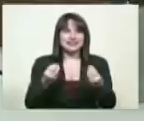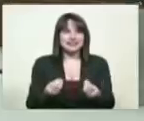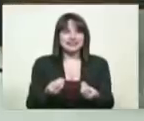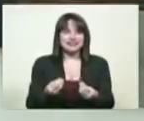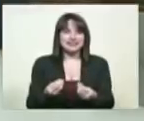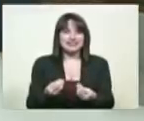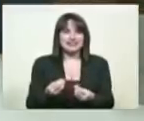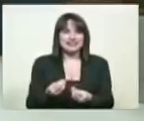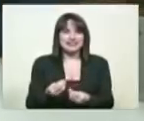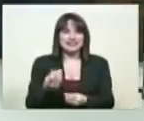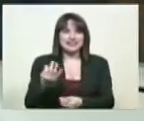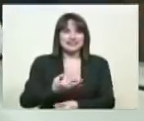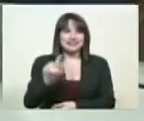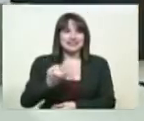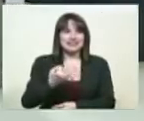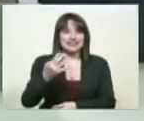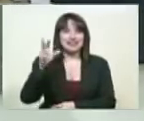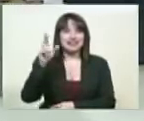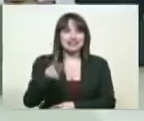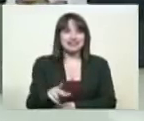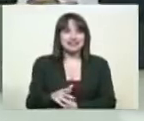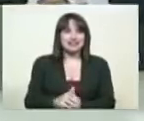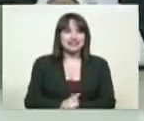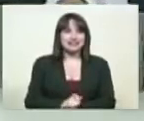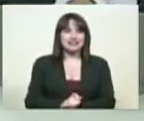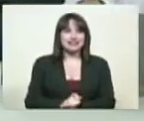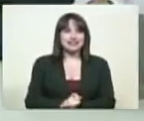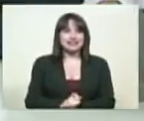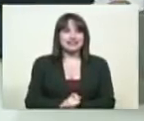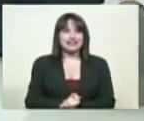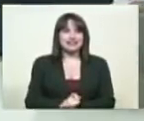todos los días muy motivado